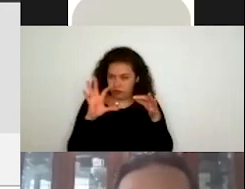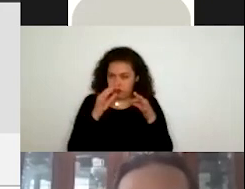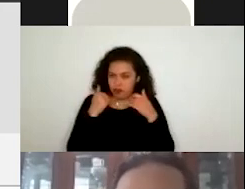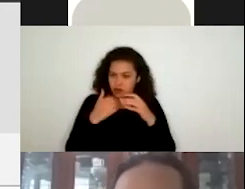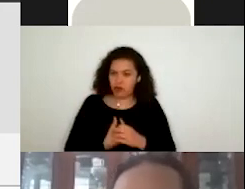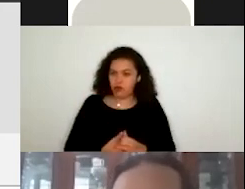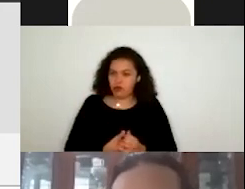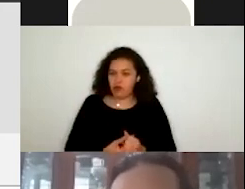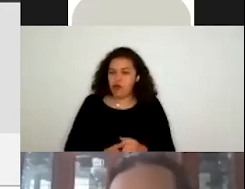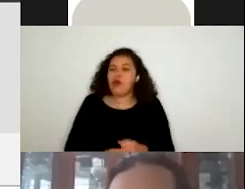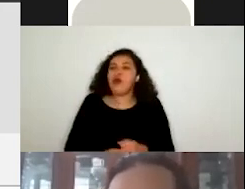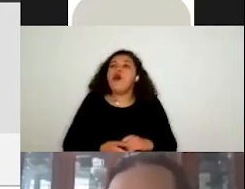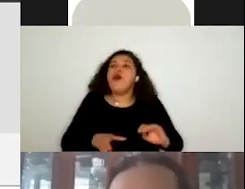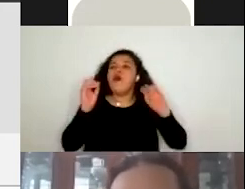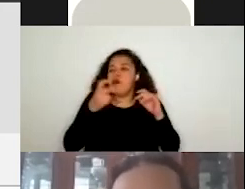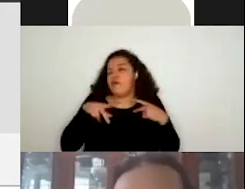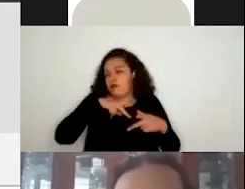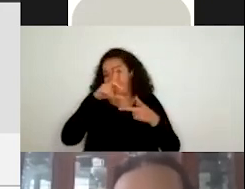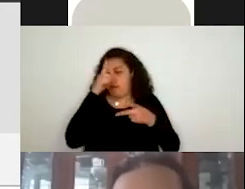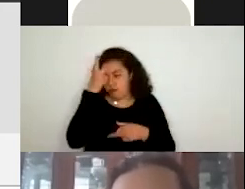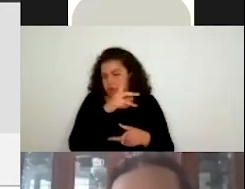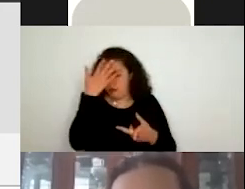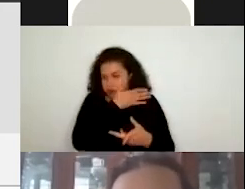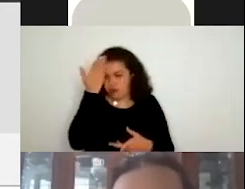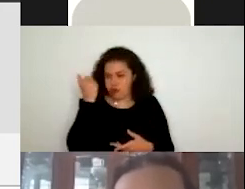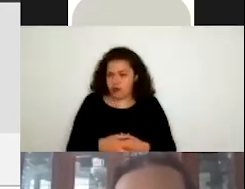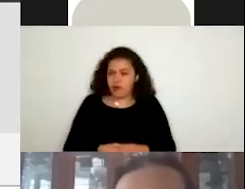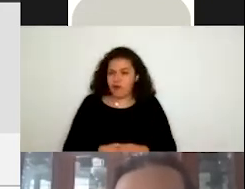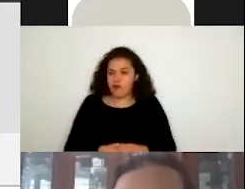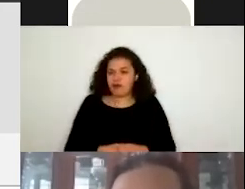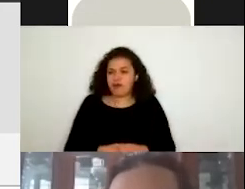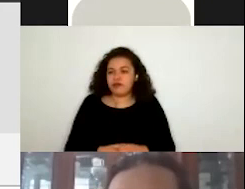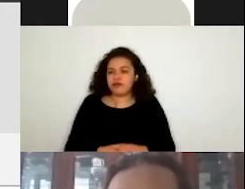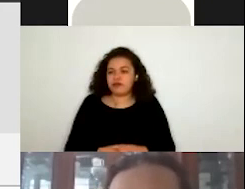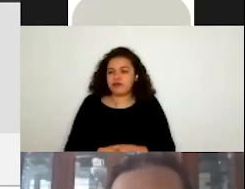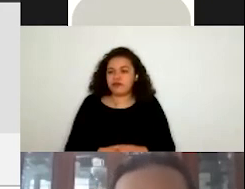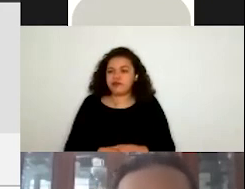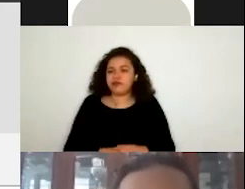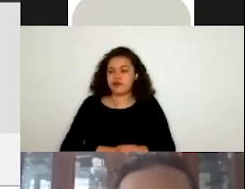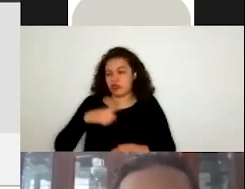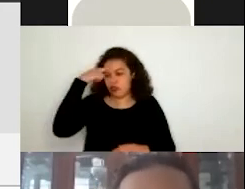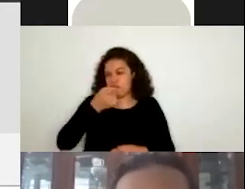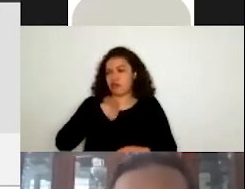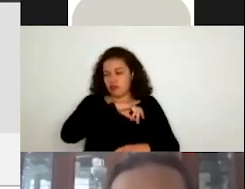o el propietario no lo desconoce. Bueno, fácil y sencillo, podemos poner sin dato.